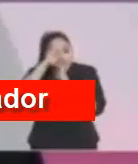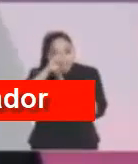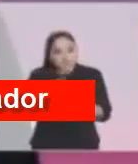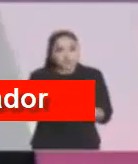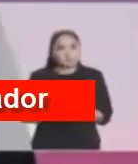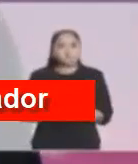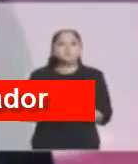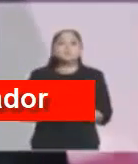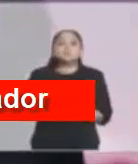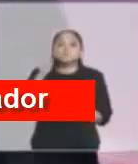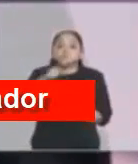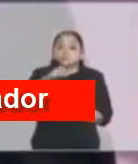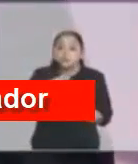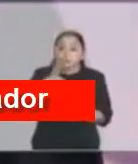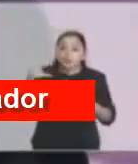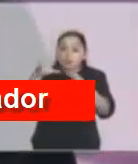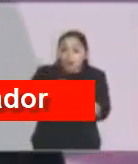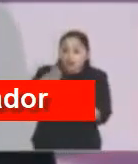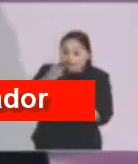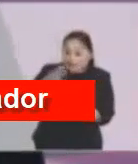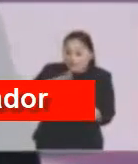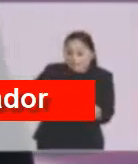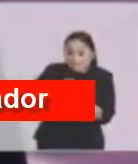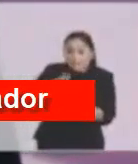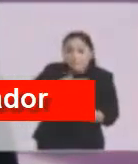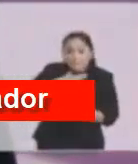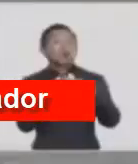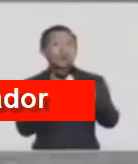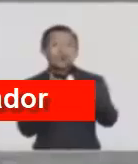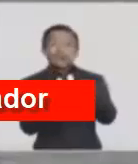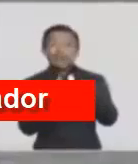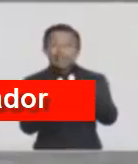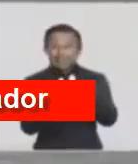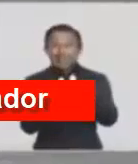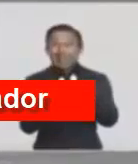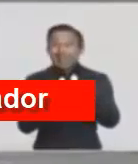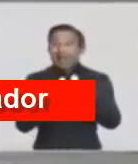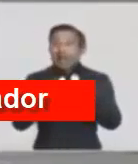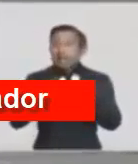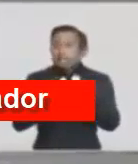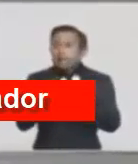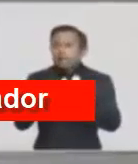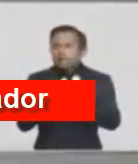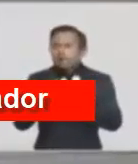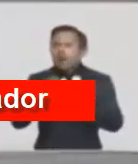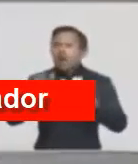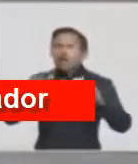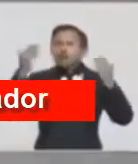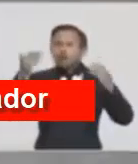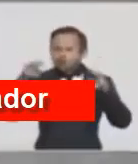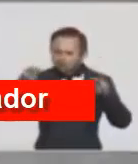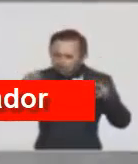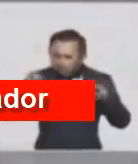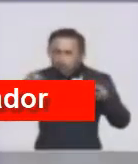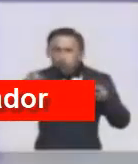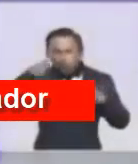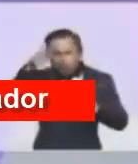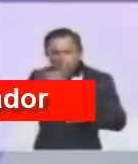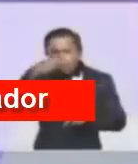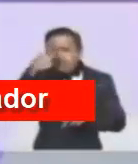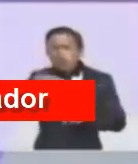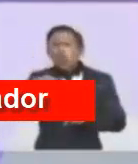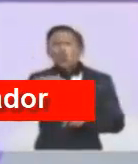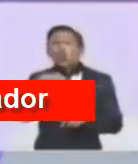sea cuando estuvo como al frente del partido que estuvo dirigiendo, o como candidato que se le ha estado pagando un sueldo